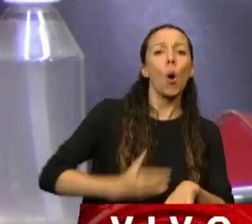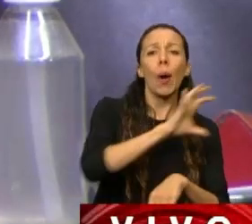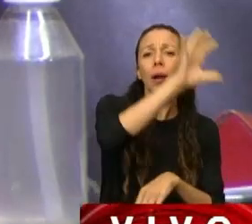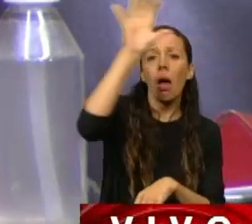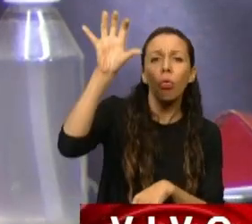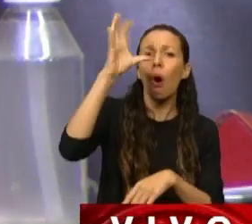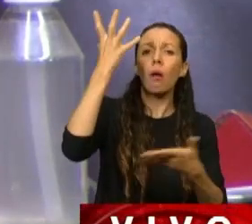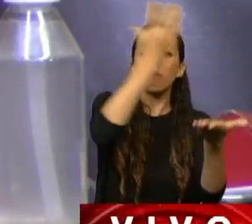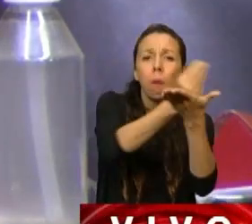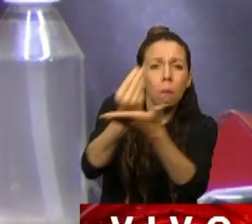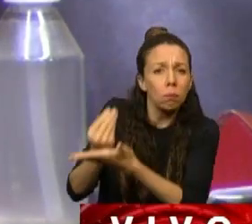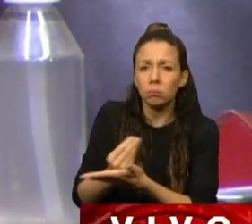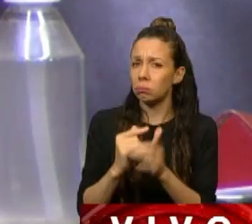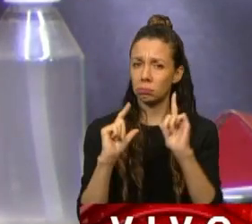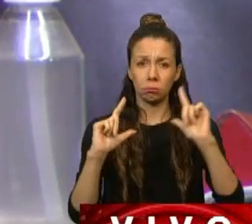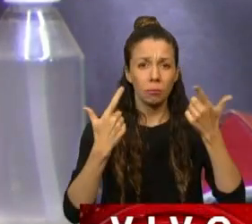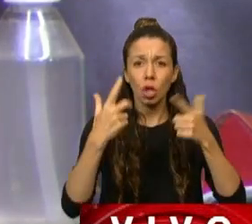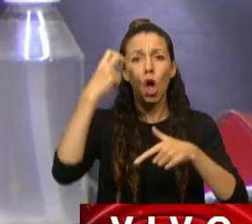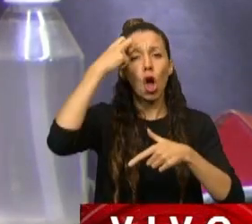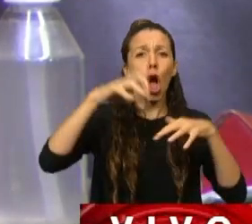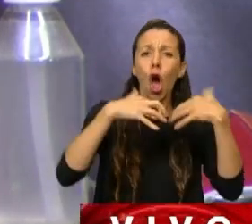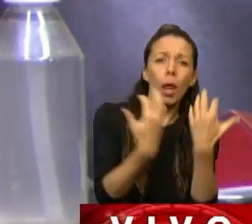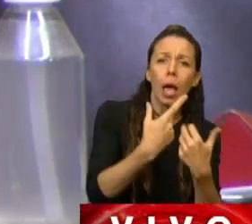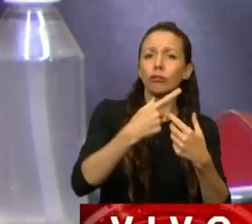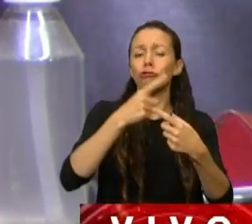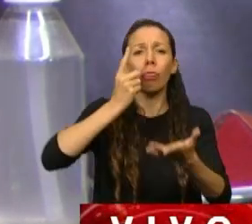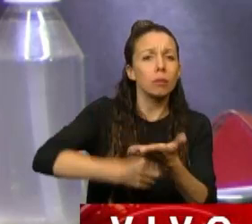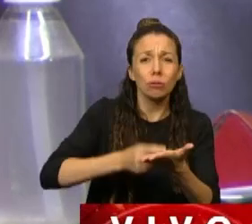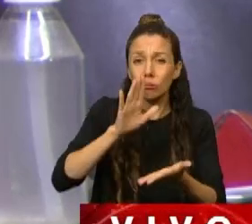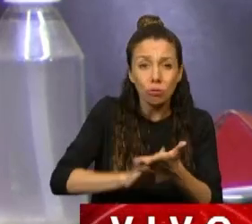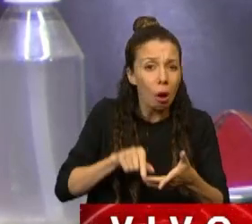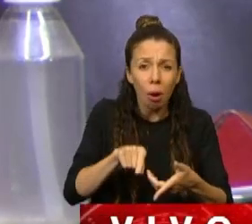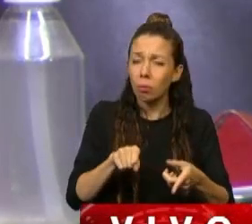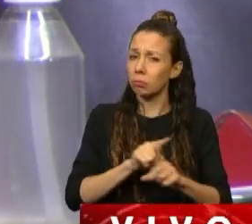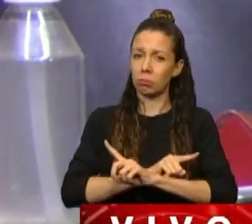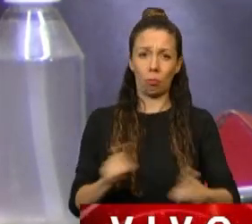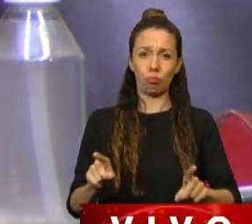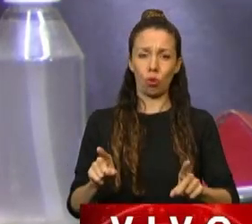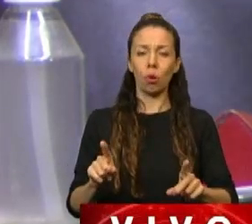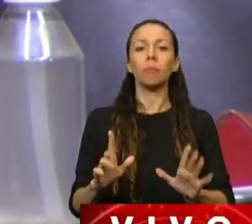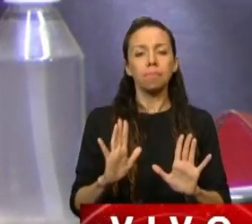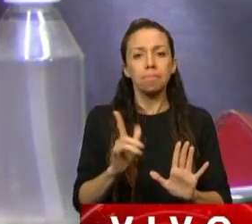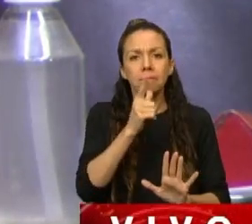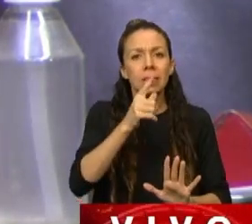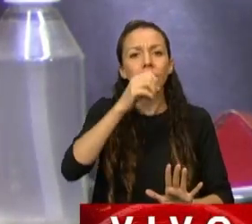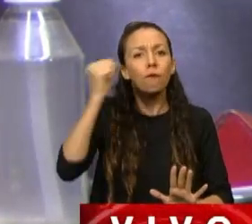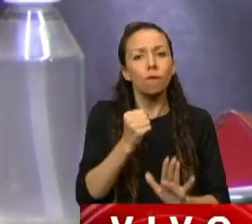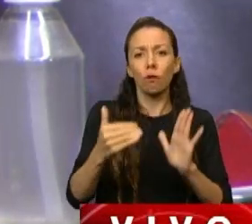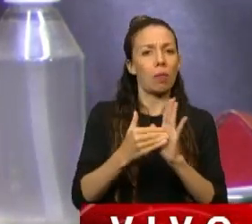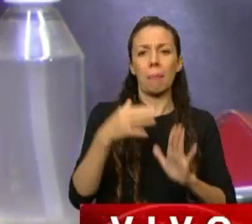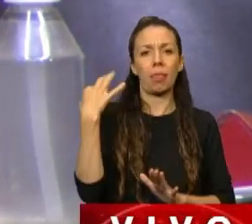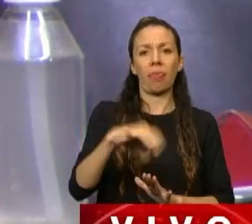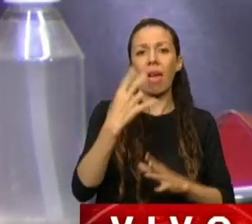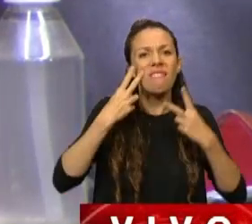federalismo con el congreso expidiéndose al respecto creo necesario que esto se investigue pido por dios